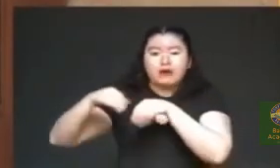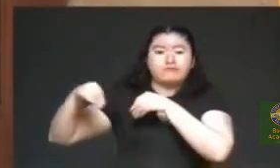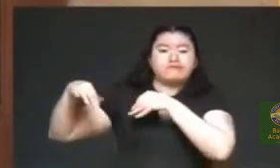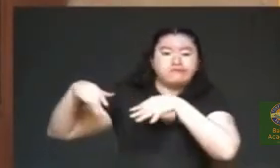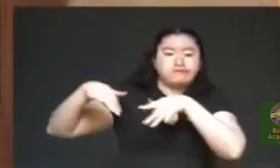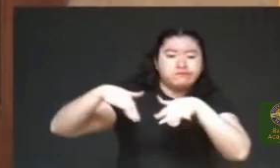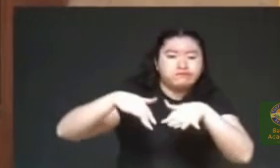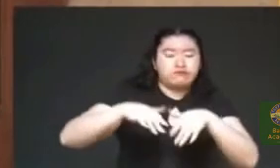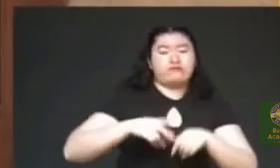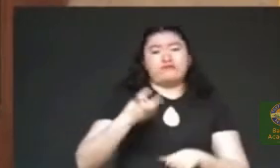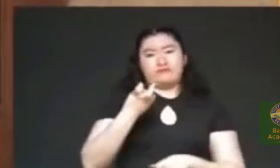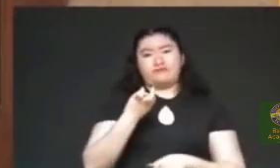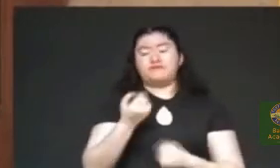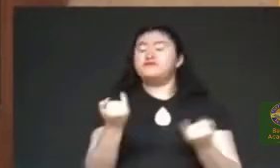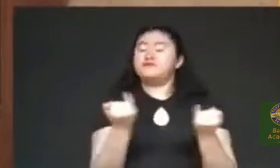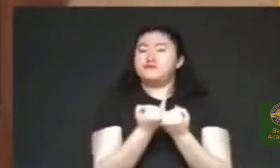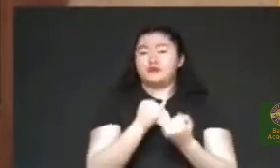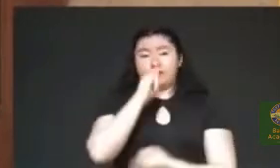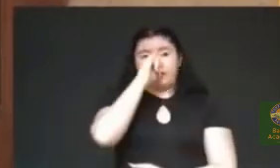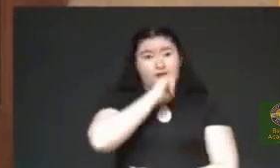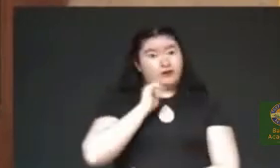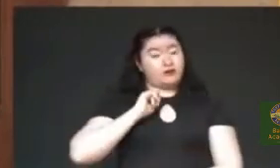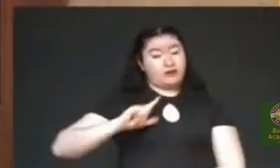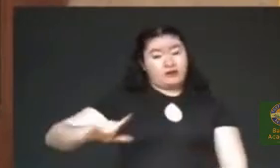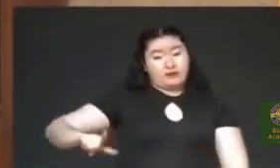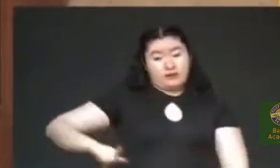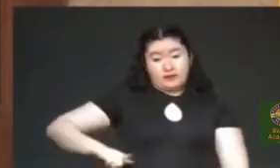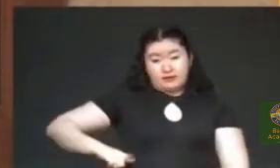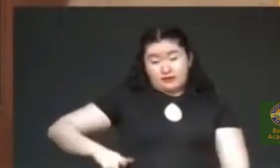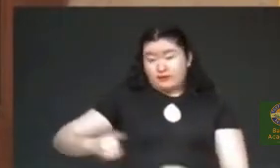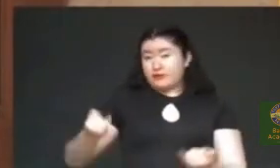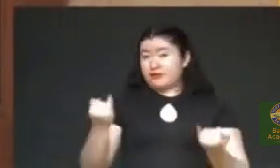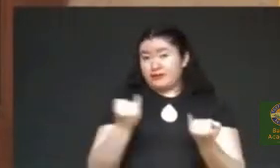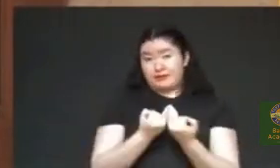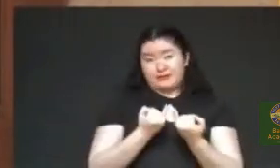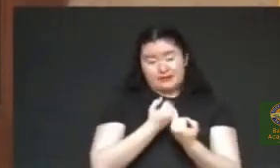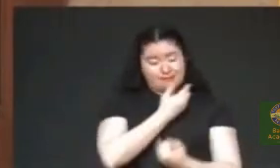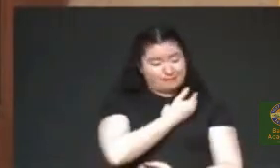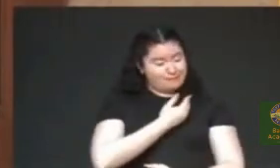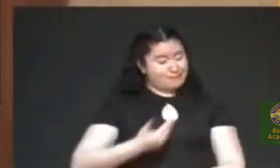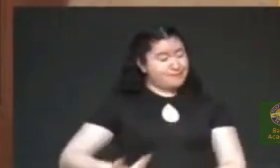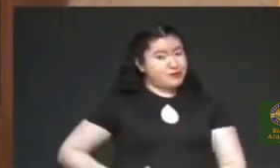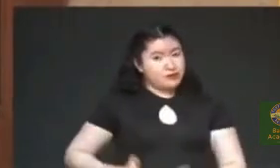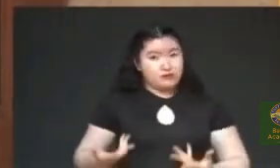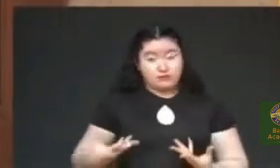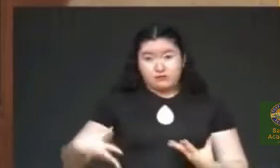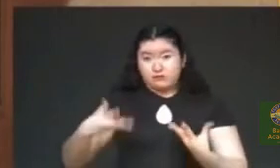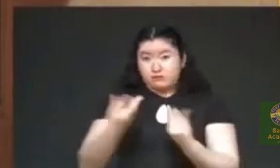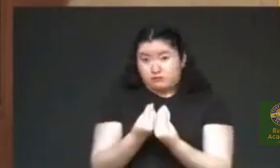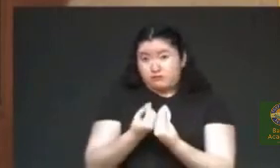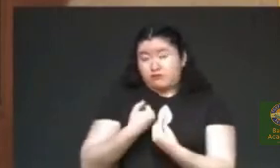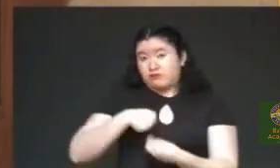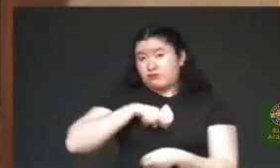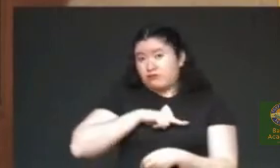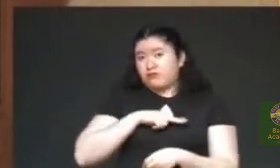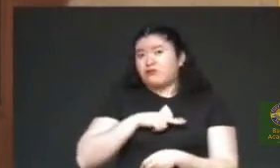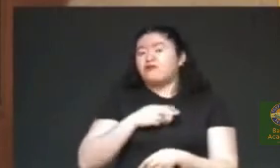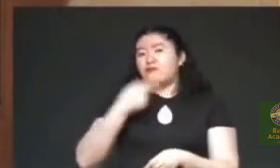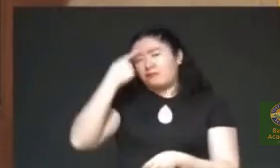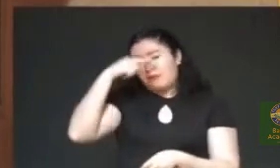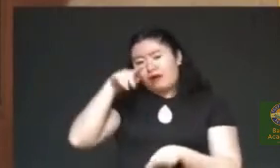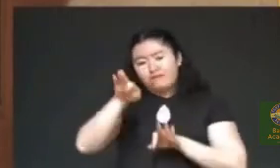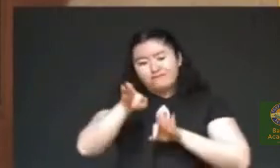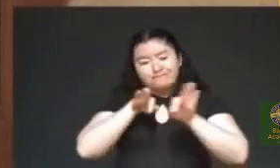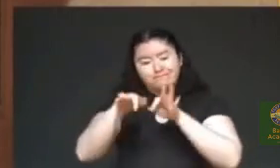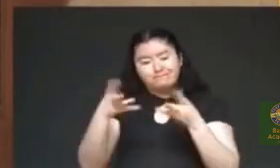todos los que estamos en el servicio público, pues estamos trabajando para tener pues la